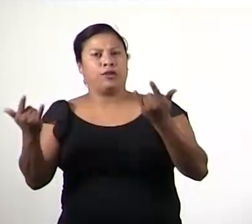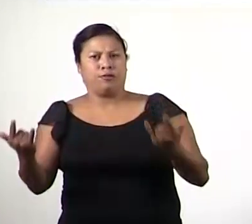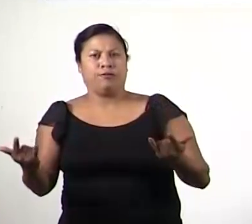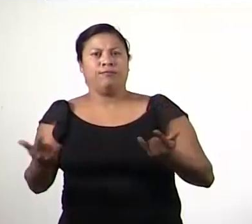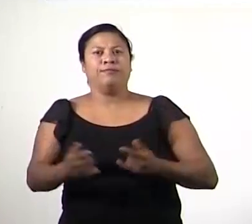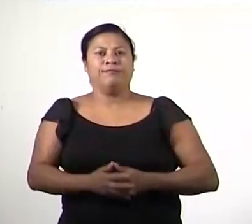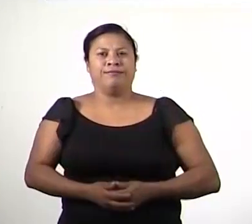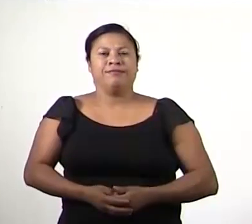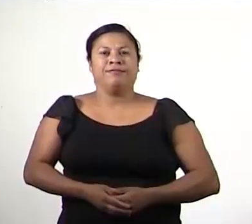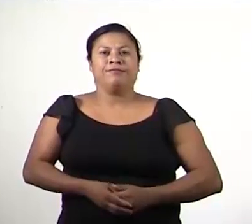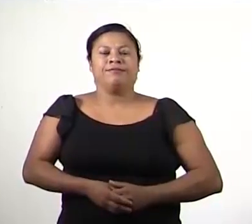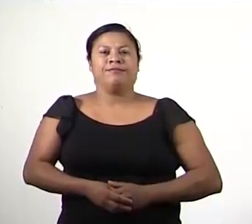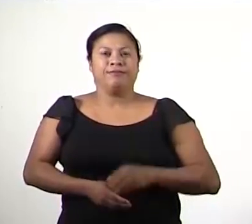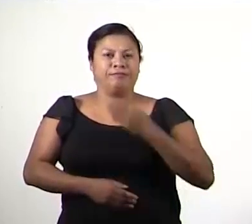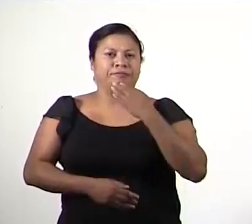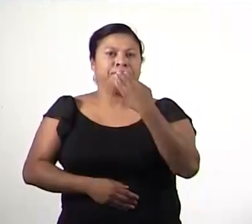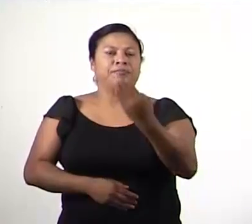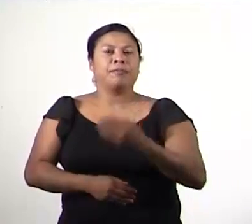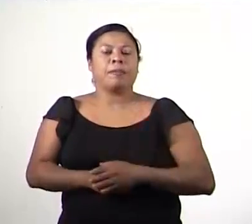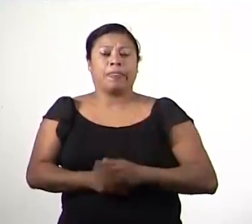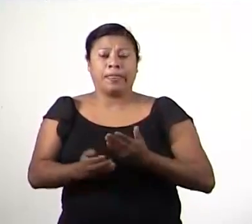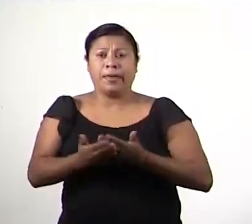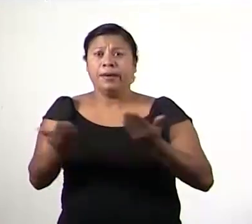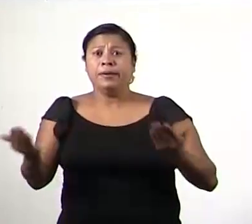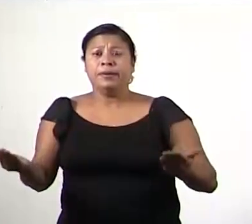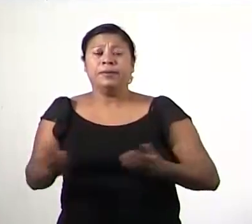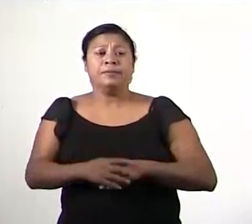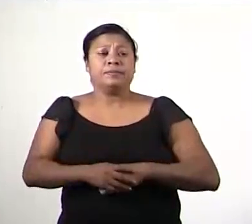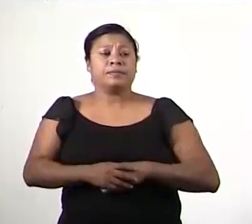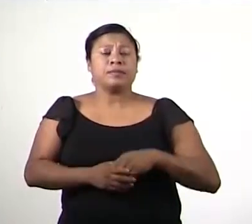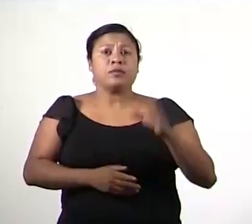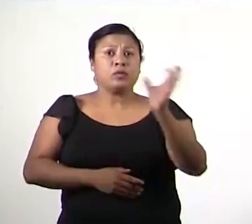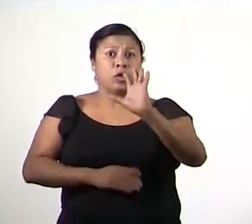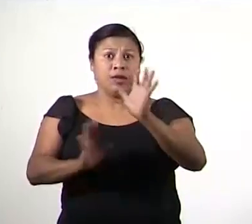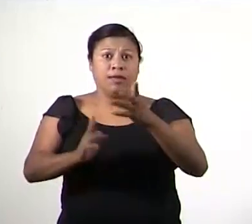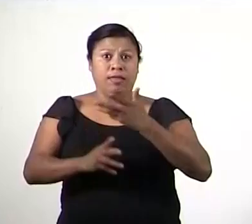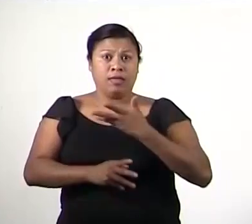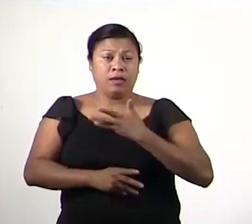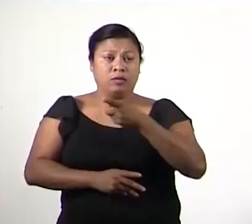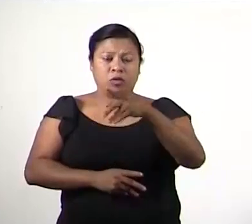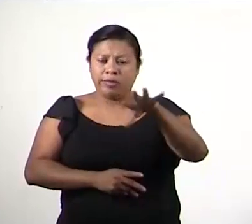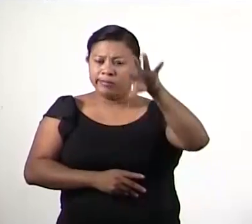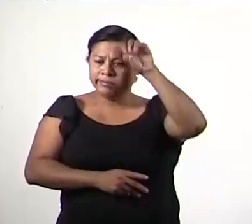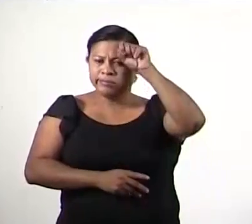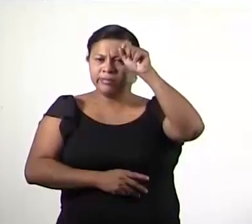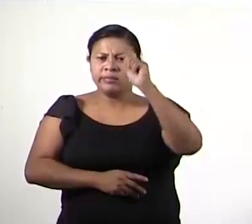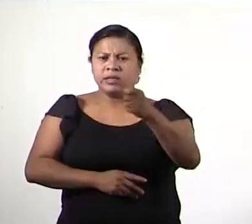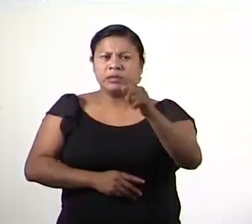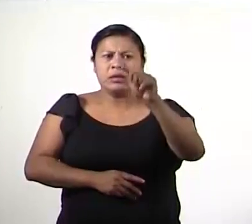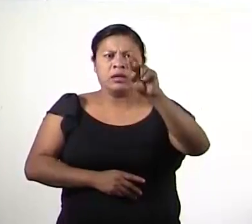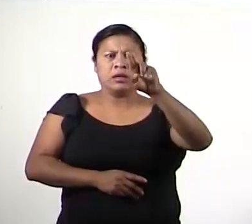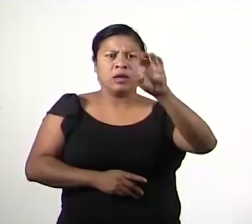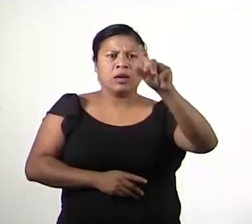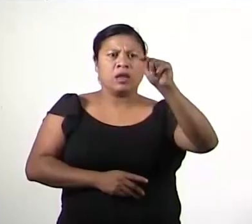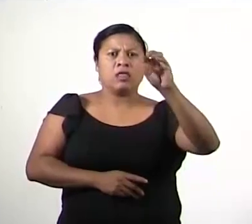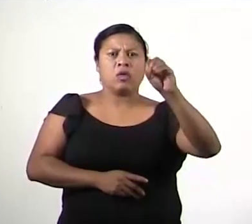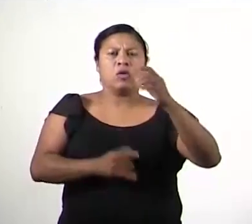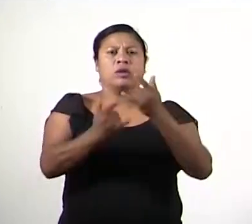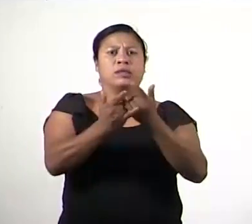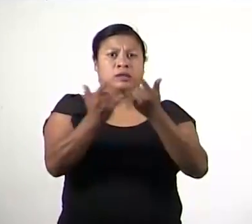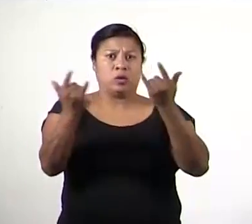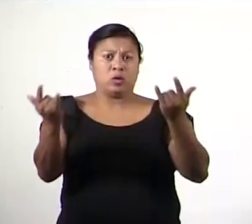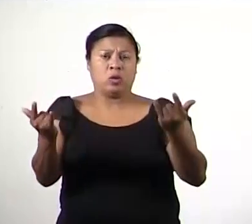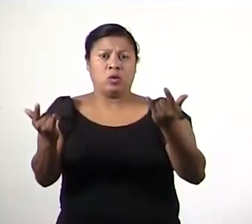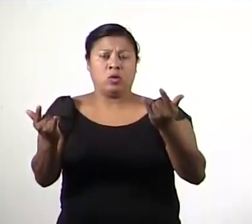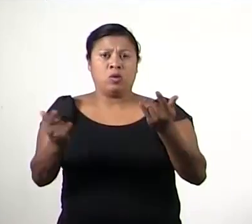históricos. Bien, ahora, cuando ya tenemos la conceptualización de relato histórico de una